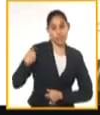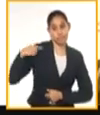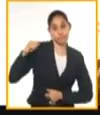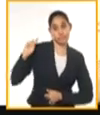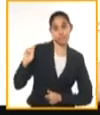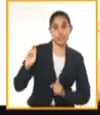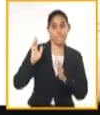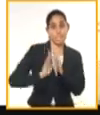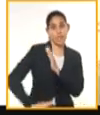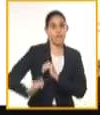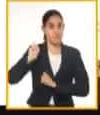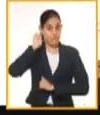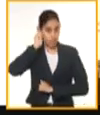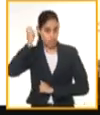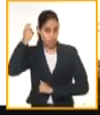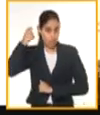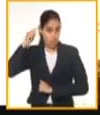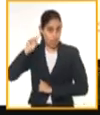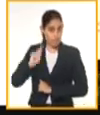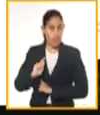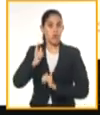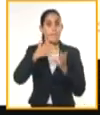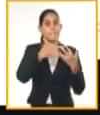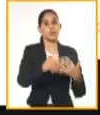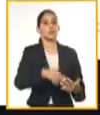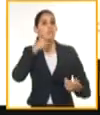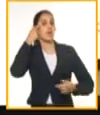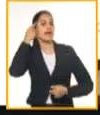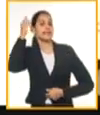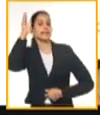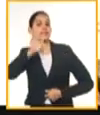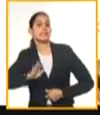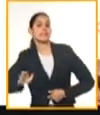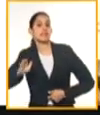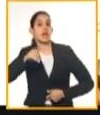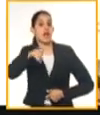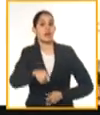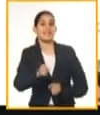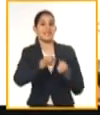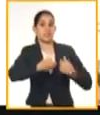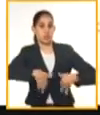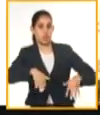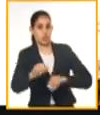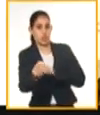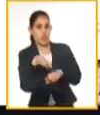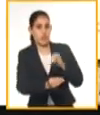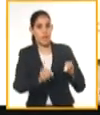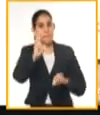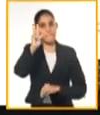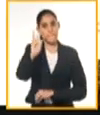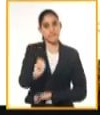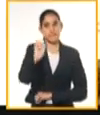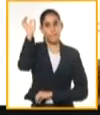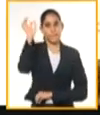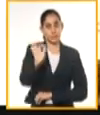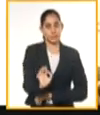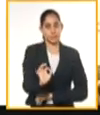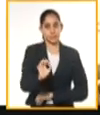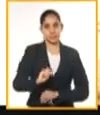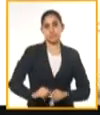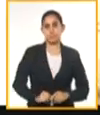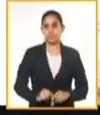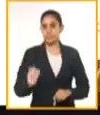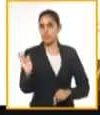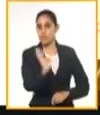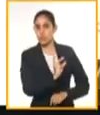que significa que sobre los productos del país asiático pesará ahora un gravamen de al menos un 20%. Los 3 países